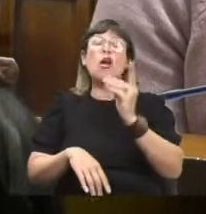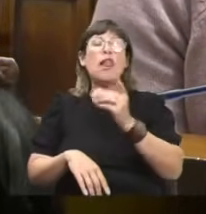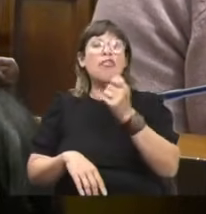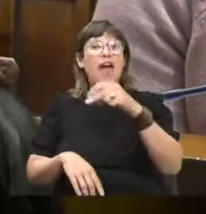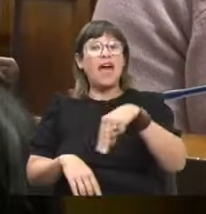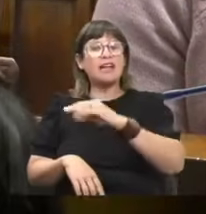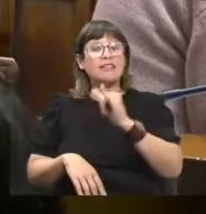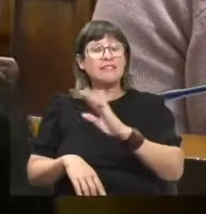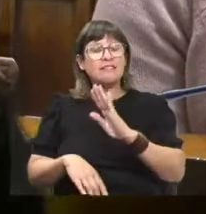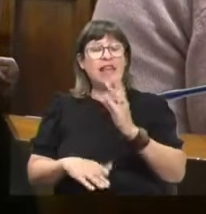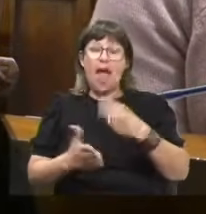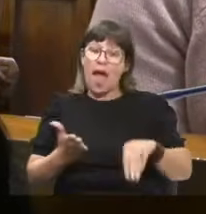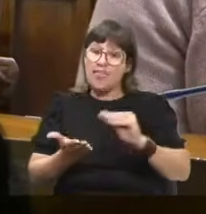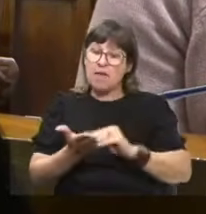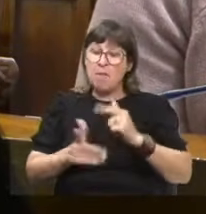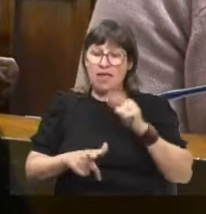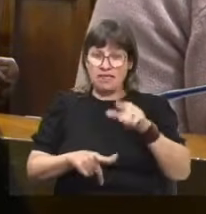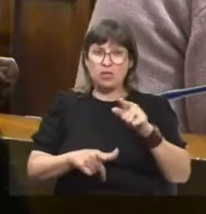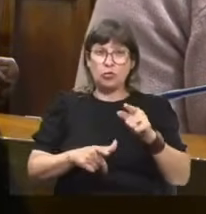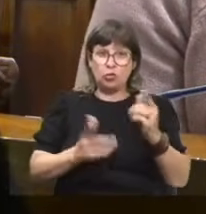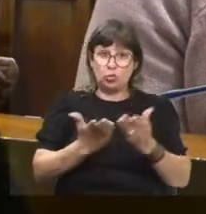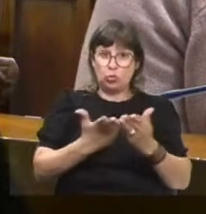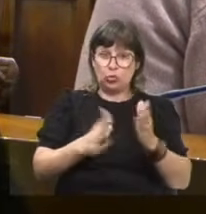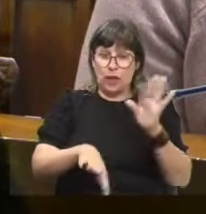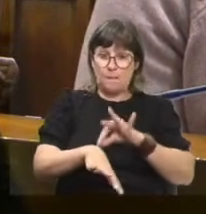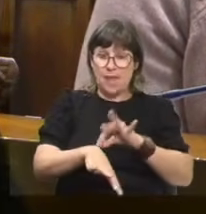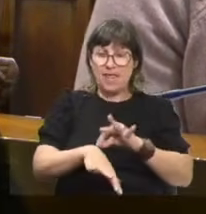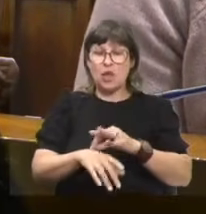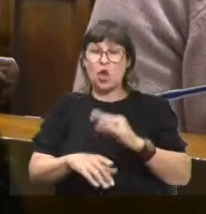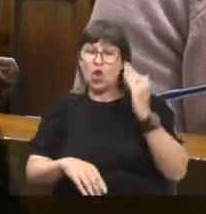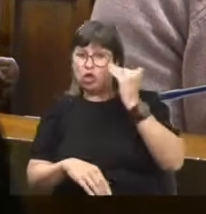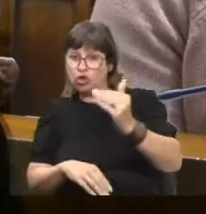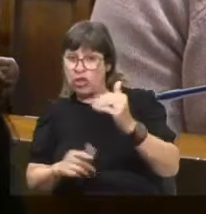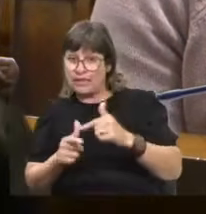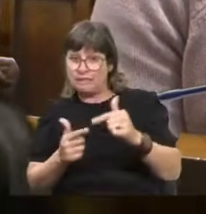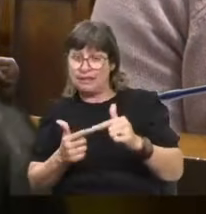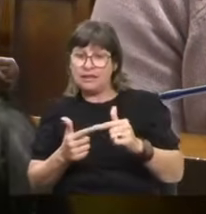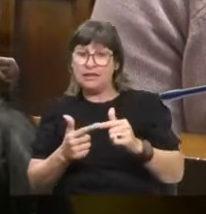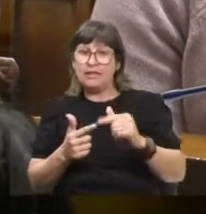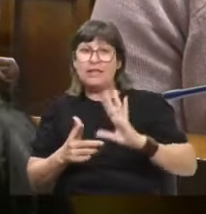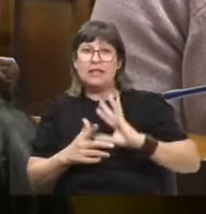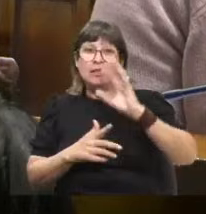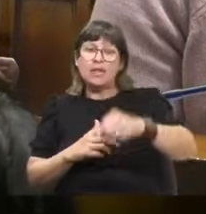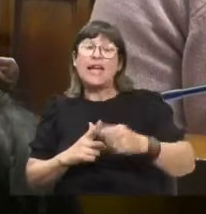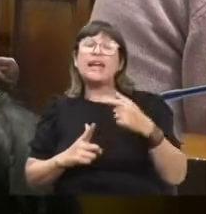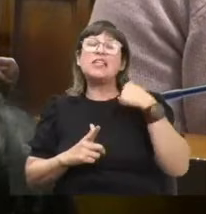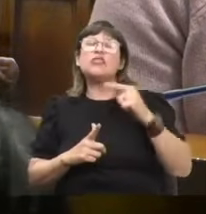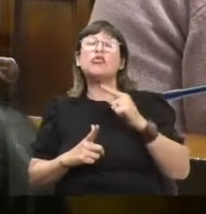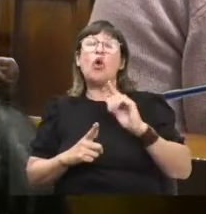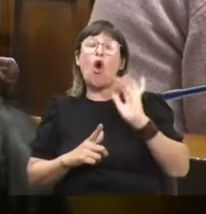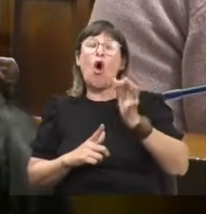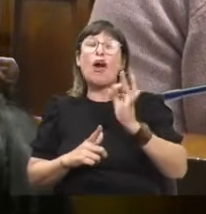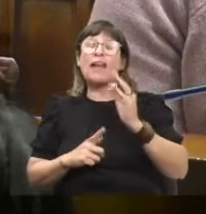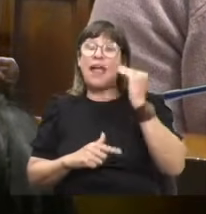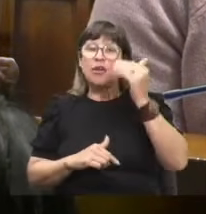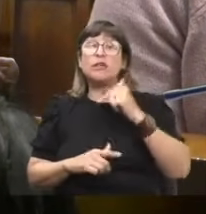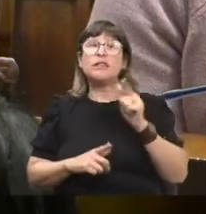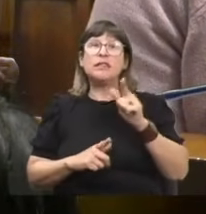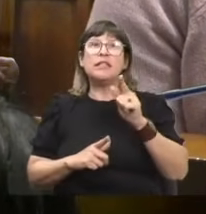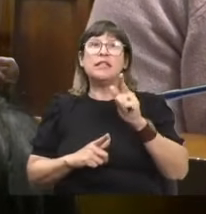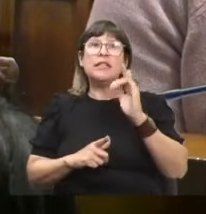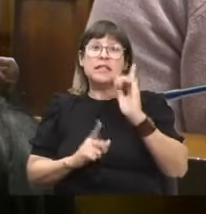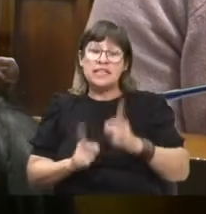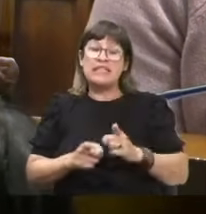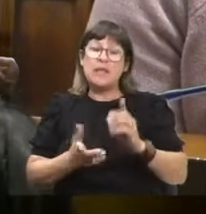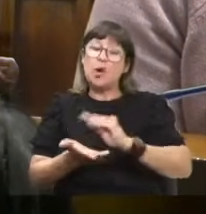además de su formación como médico, como docente, que alcanzó el grado de profesor y como administrador